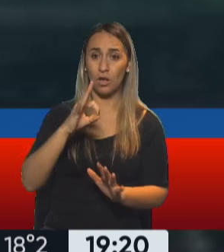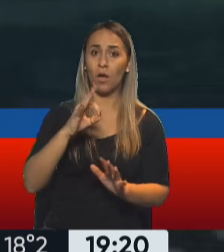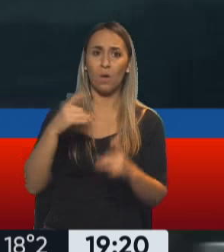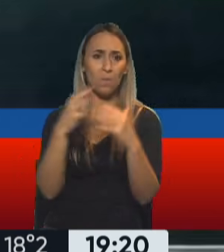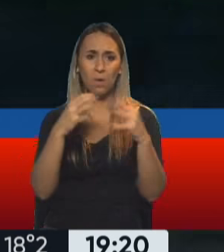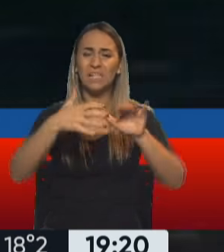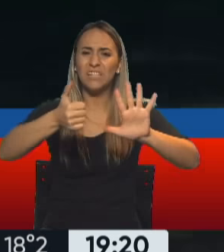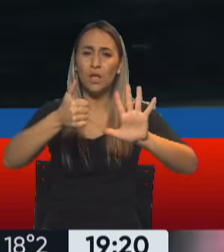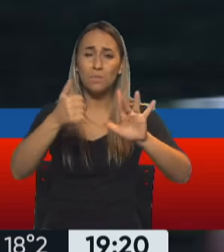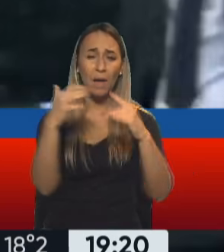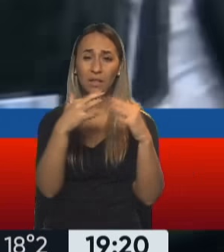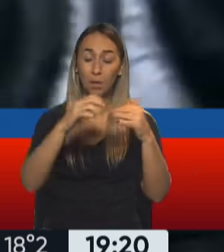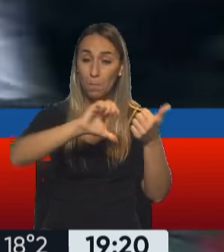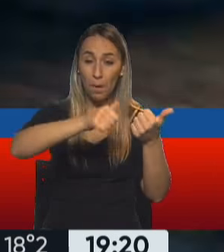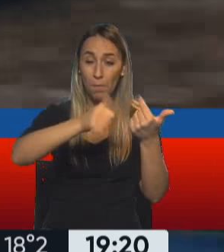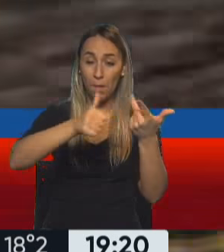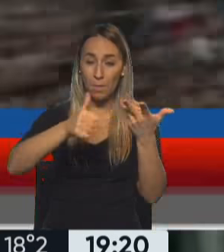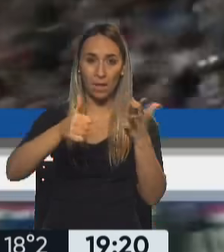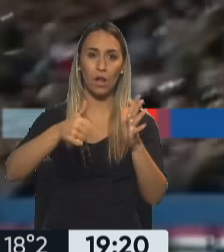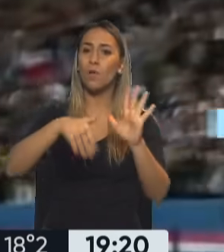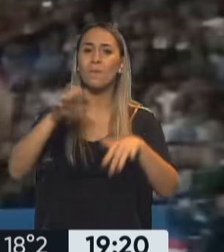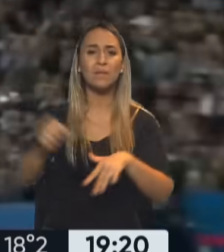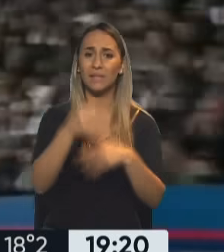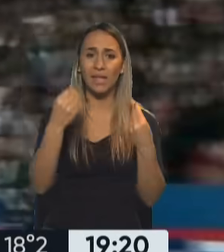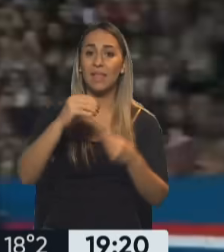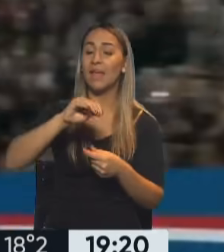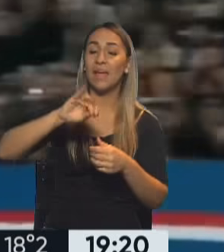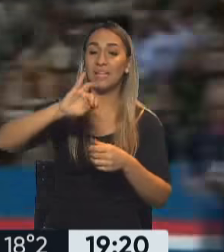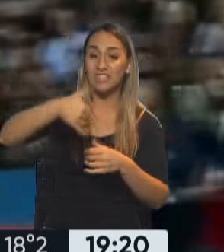los 6 lo más importante es la champions que todavía recién singh